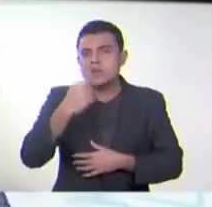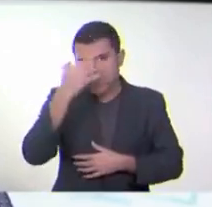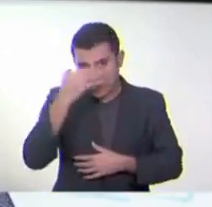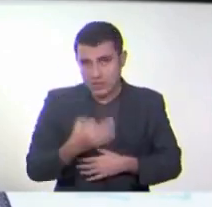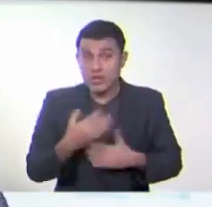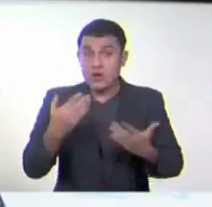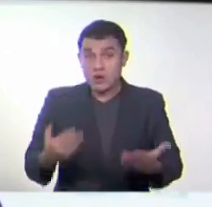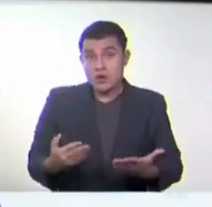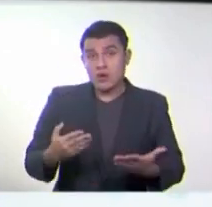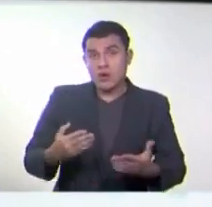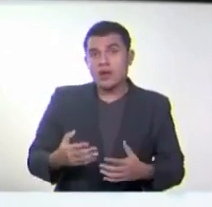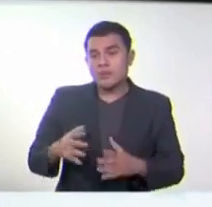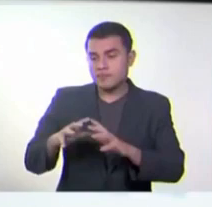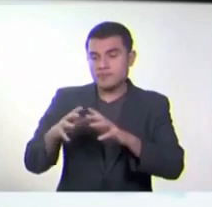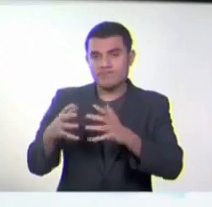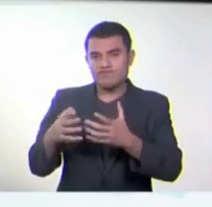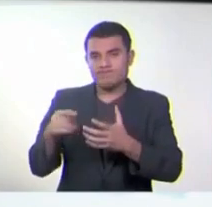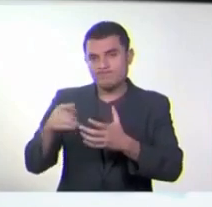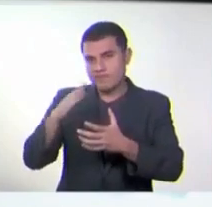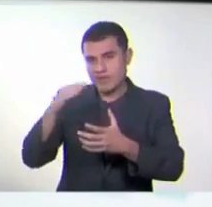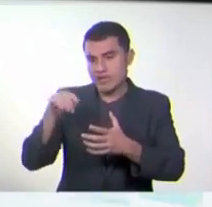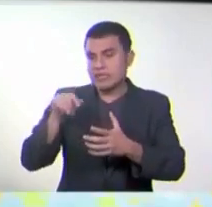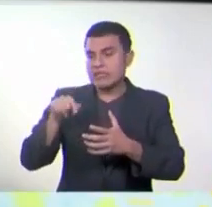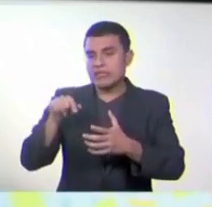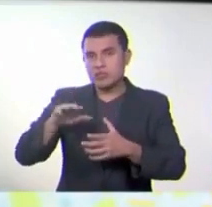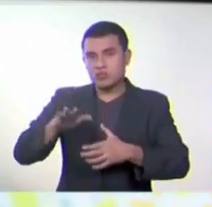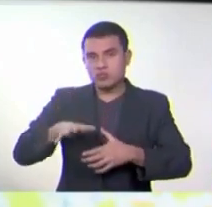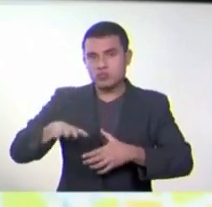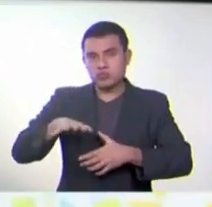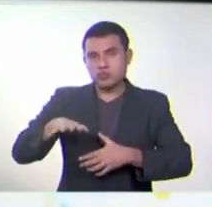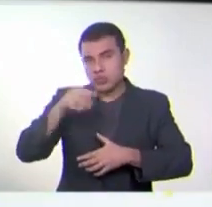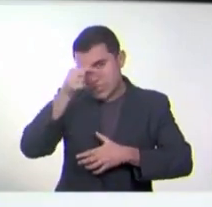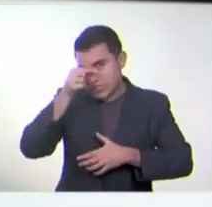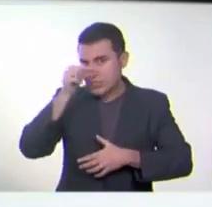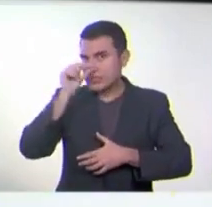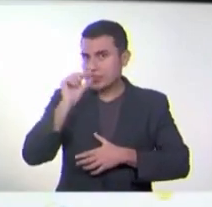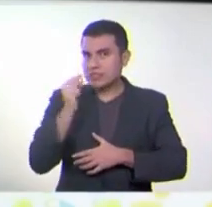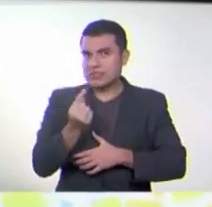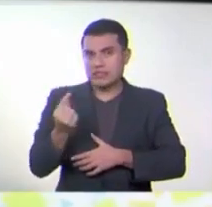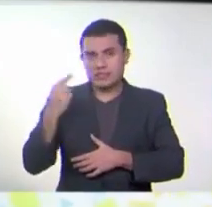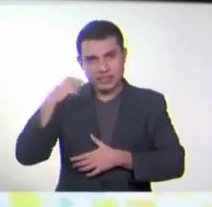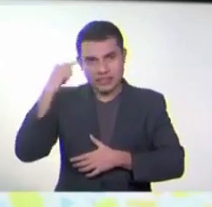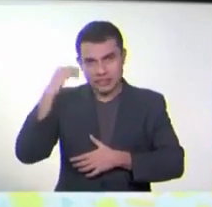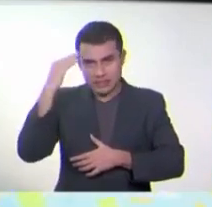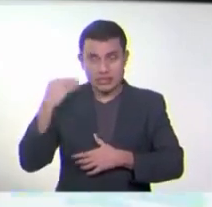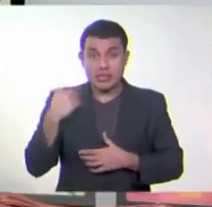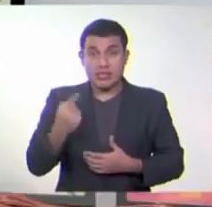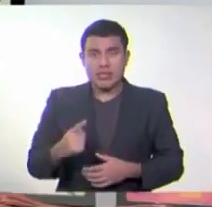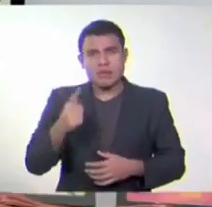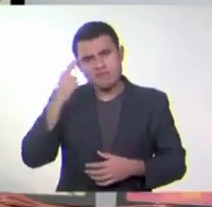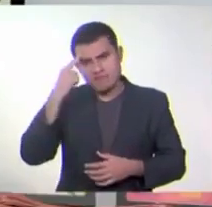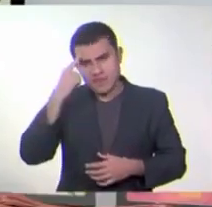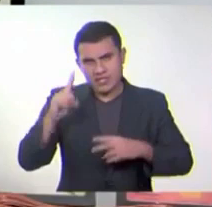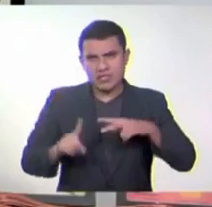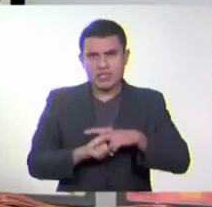los griegos. Los griegos pensaban en aquella época que solo existían 4 elementos: